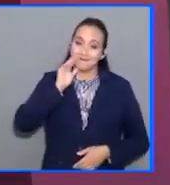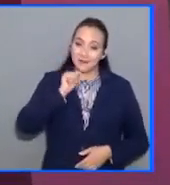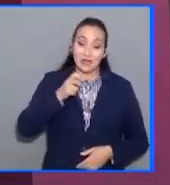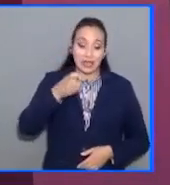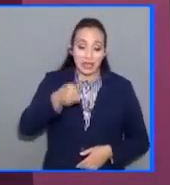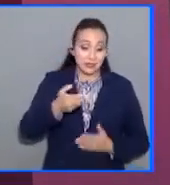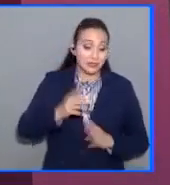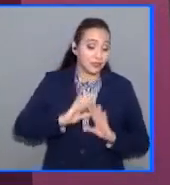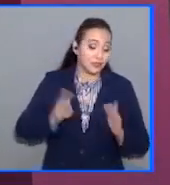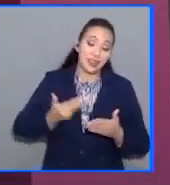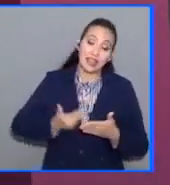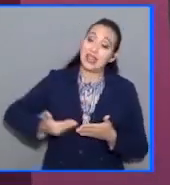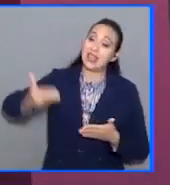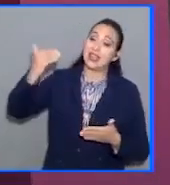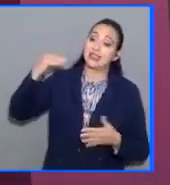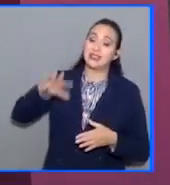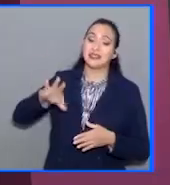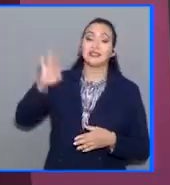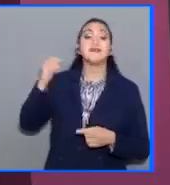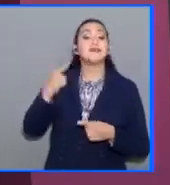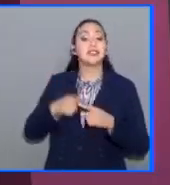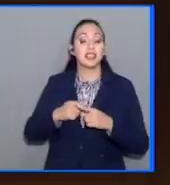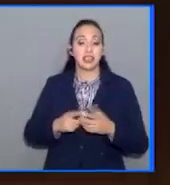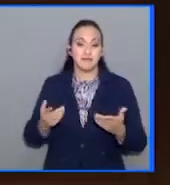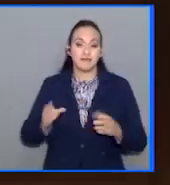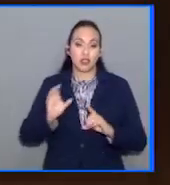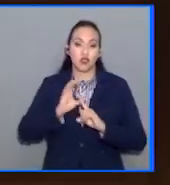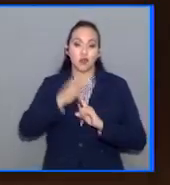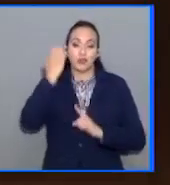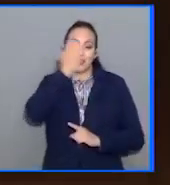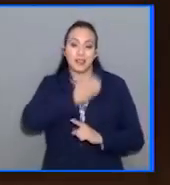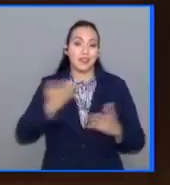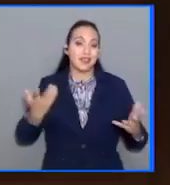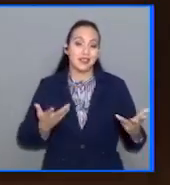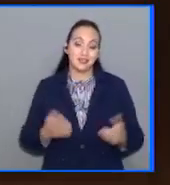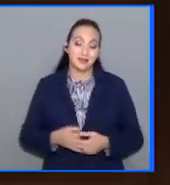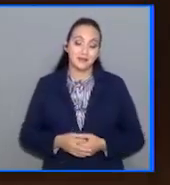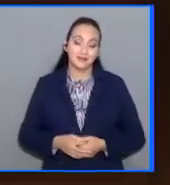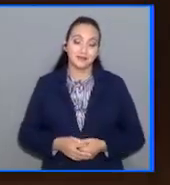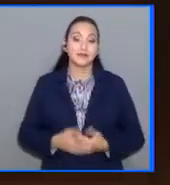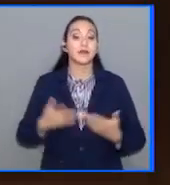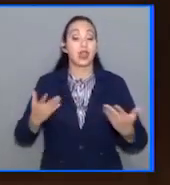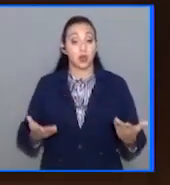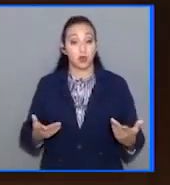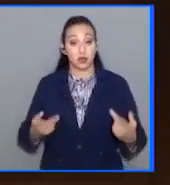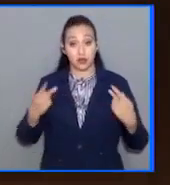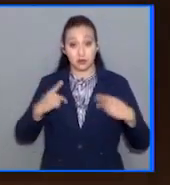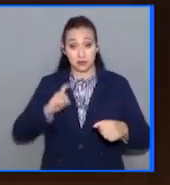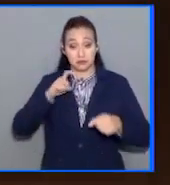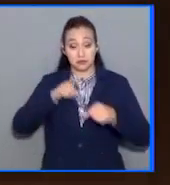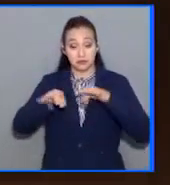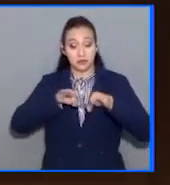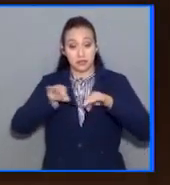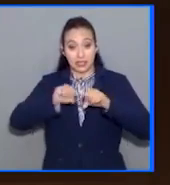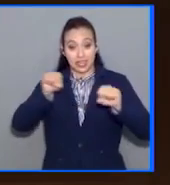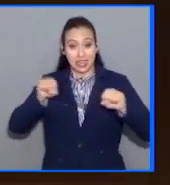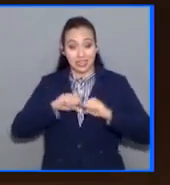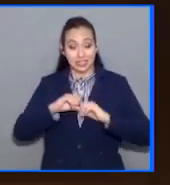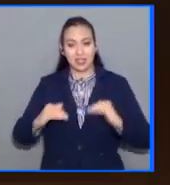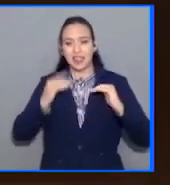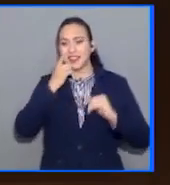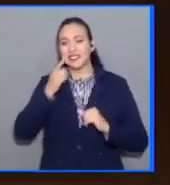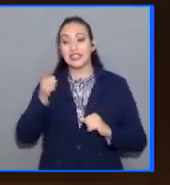e idóneas por los comités de evaluación. Los integrantes de la Sala Superior establecieron que dicha autoridad carece